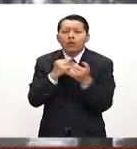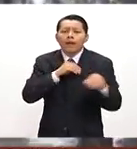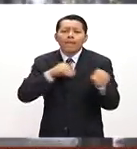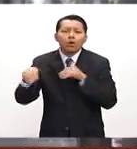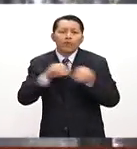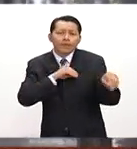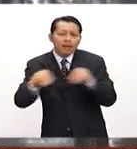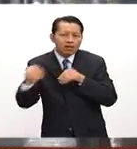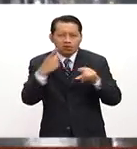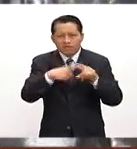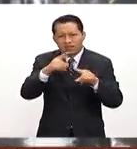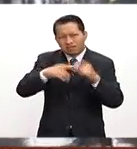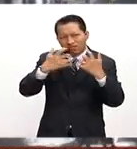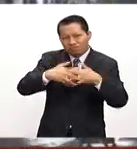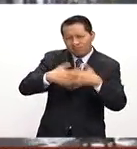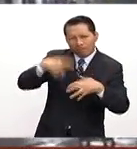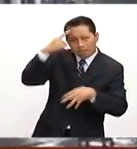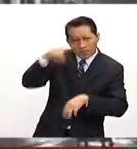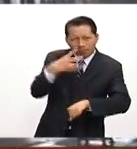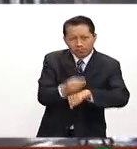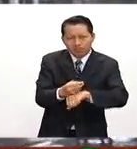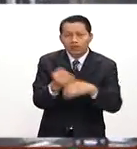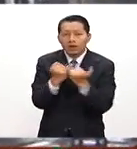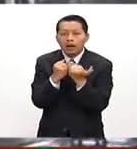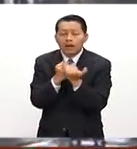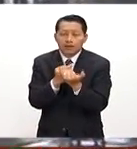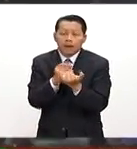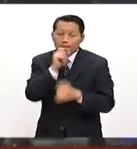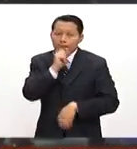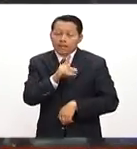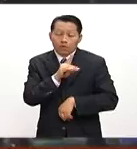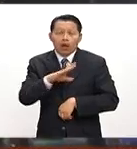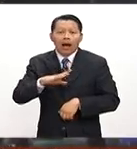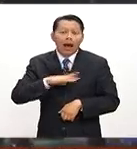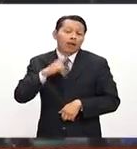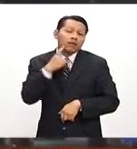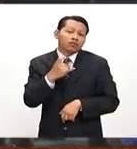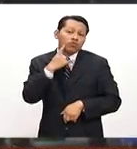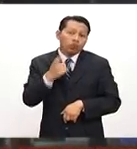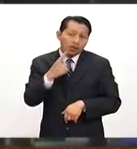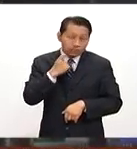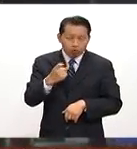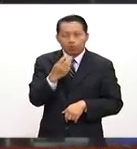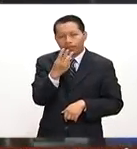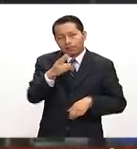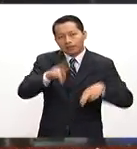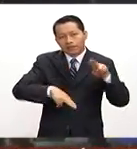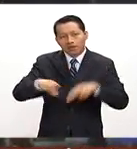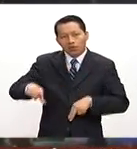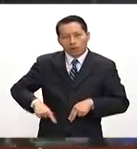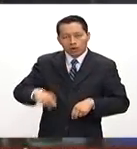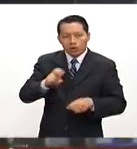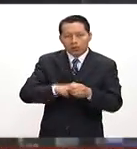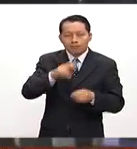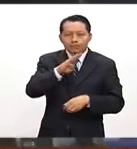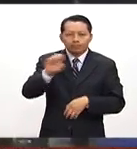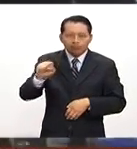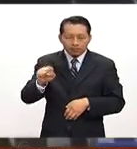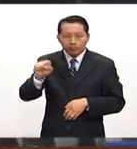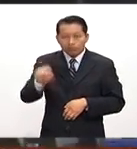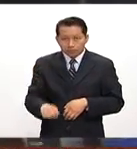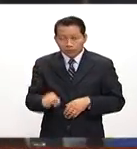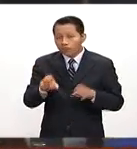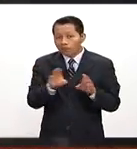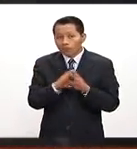de maquinaria. Y a pesar de la coordinación, como lo decíamos, de esfuerzos de las 3 órdenes de gobierno en Baja California Sur, no fue